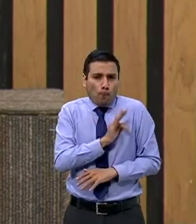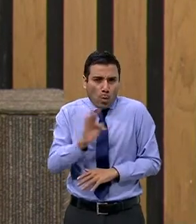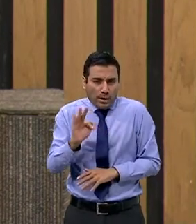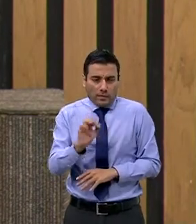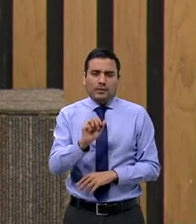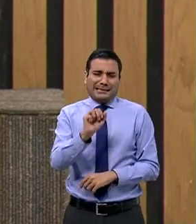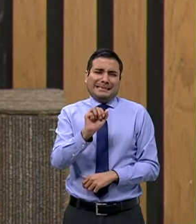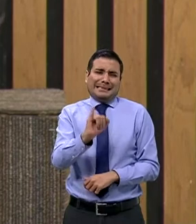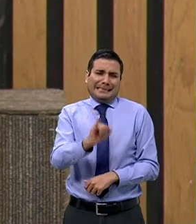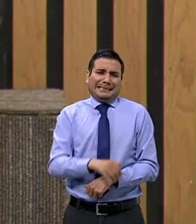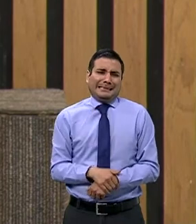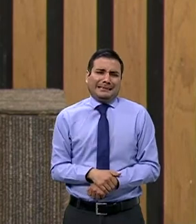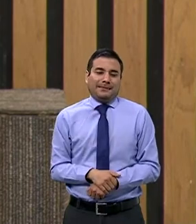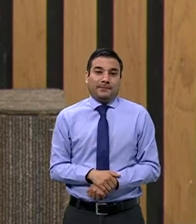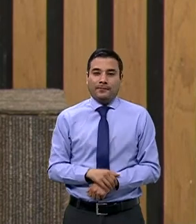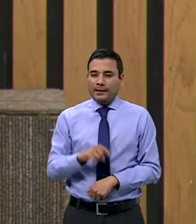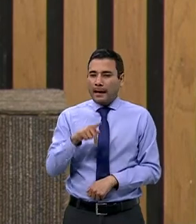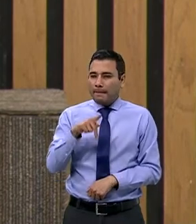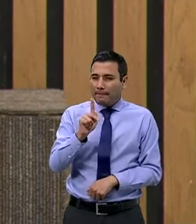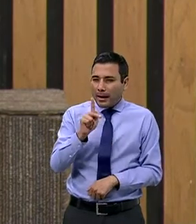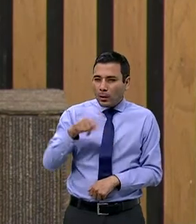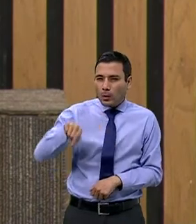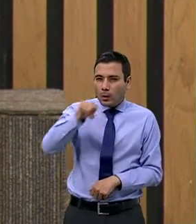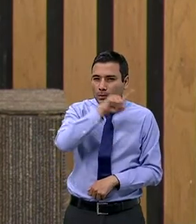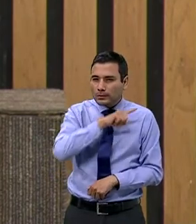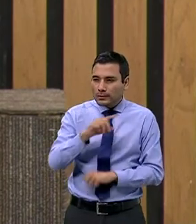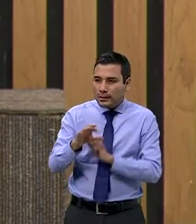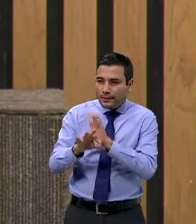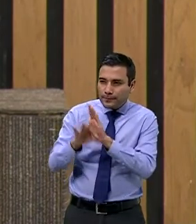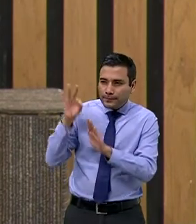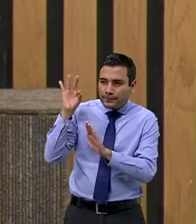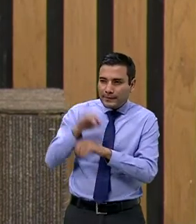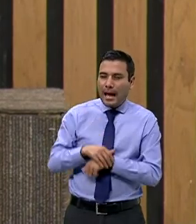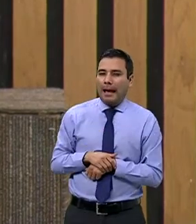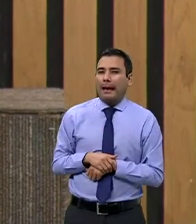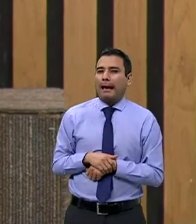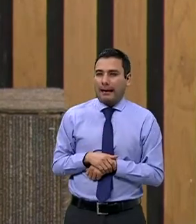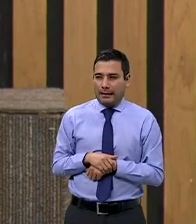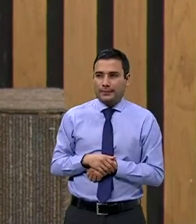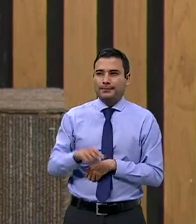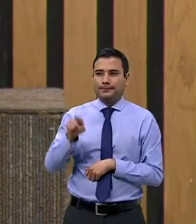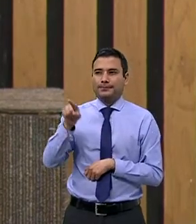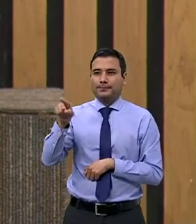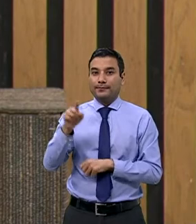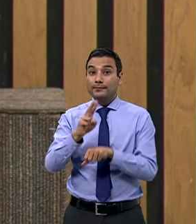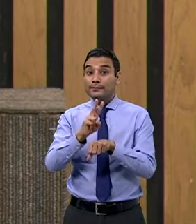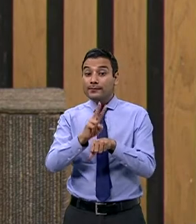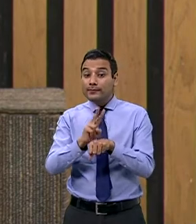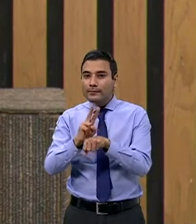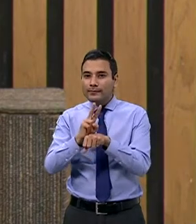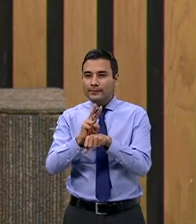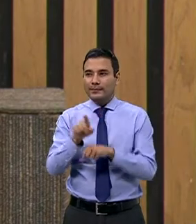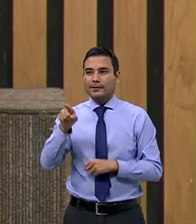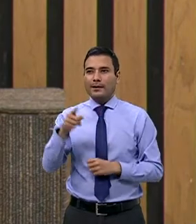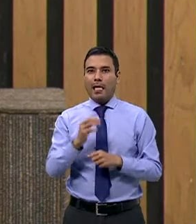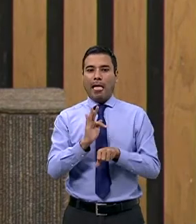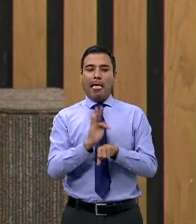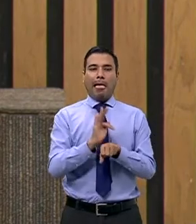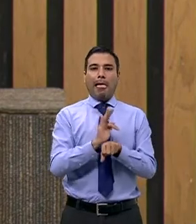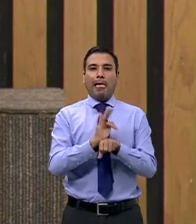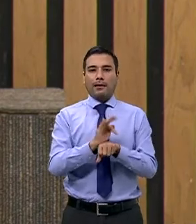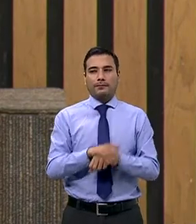nos indica su observación fue de manera parcial y